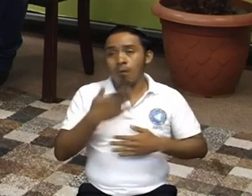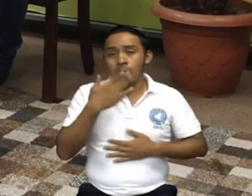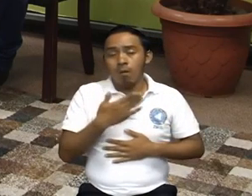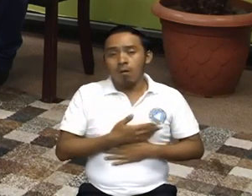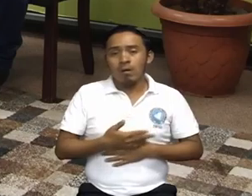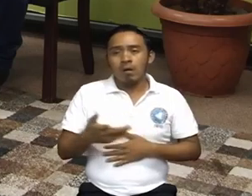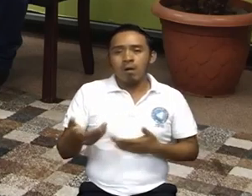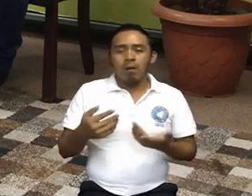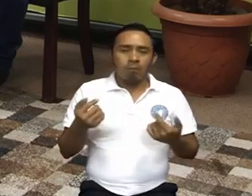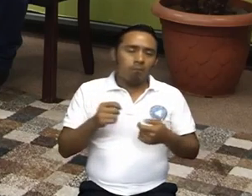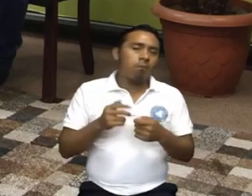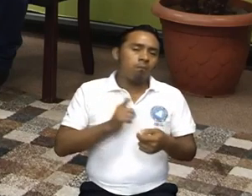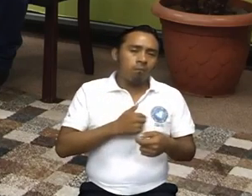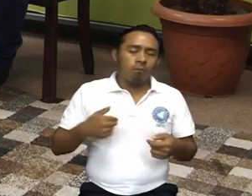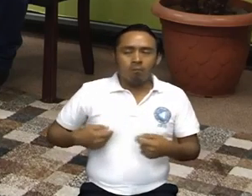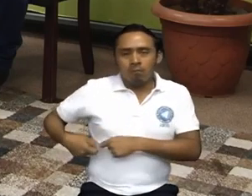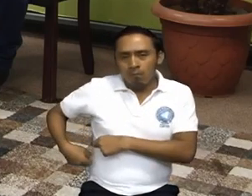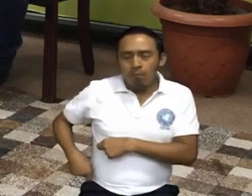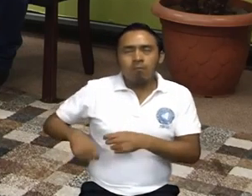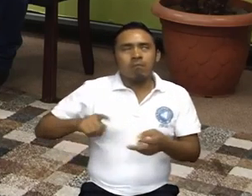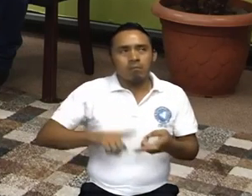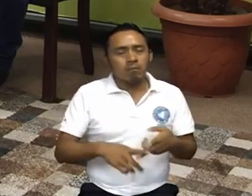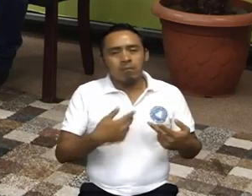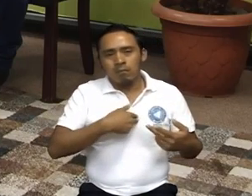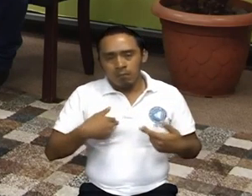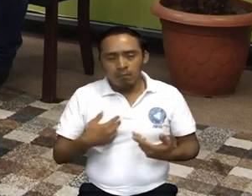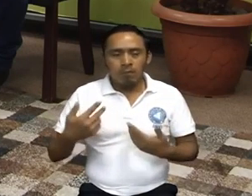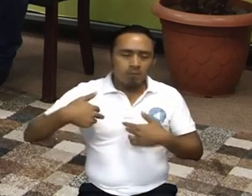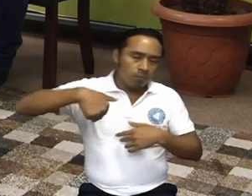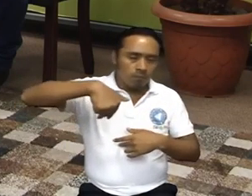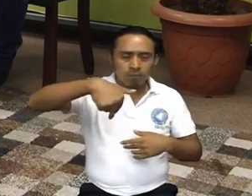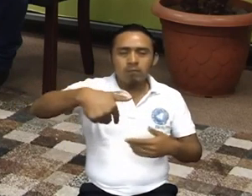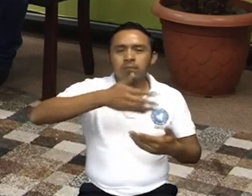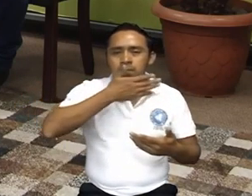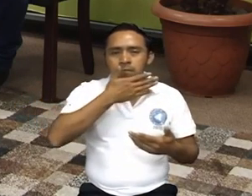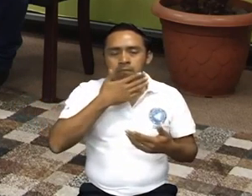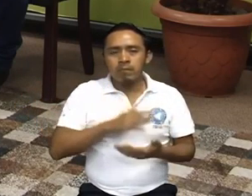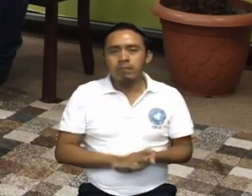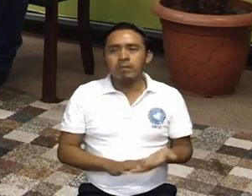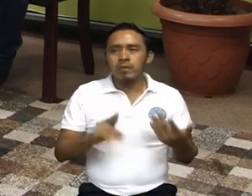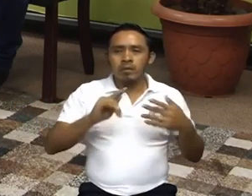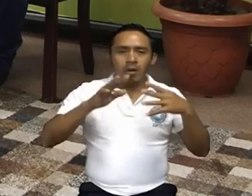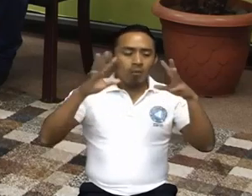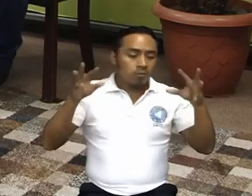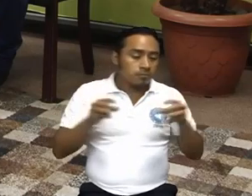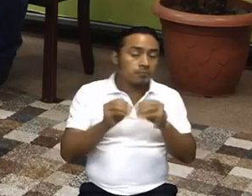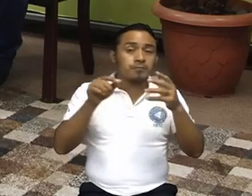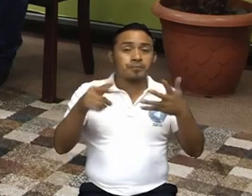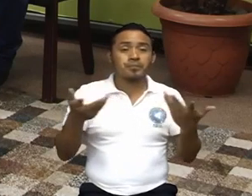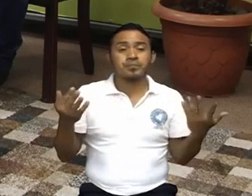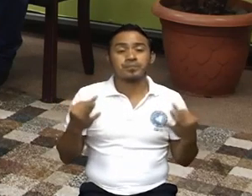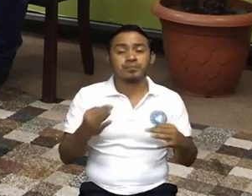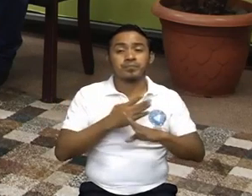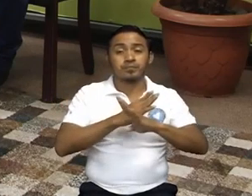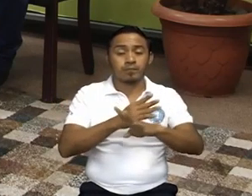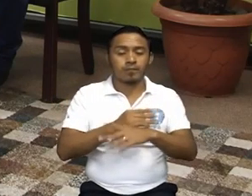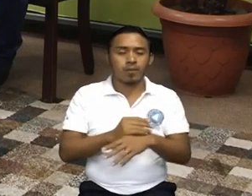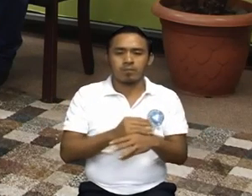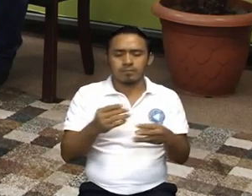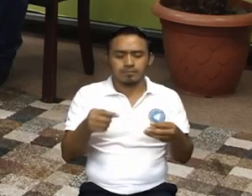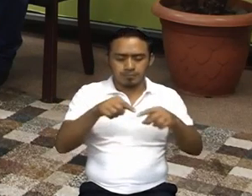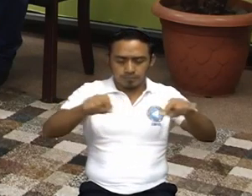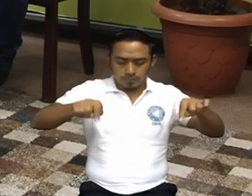para una cirugía de rehabilitación, el poderse movilizar nuevamente. Entonces, hay que quitarle todos esos riesgos, lo que es evitar que el piso esté mojado,